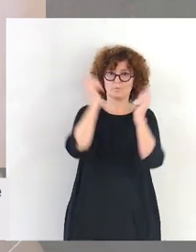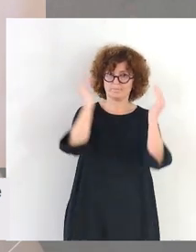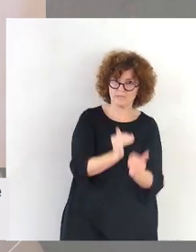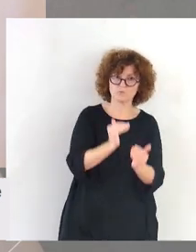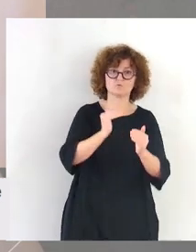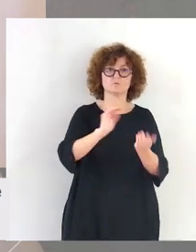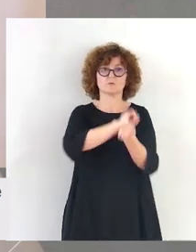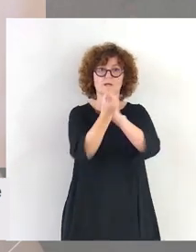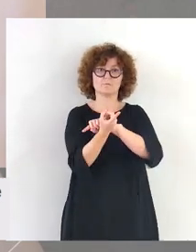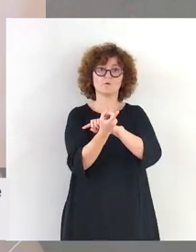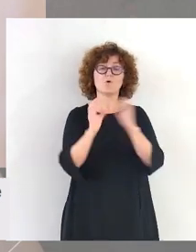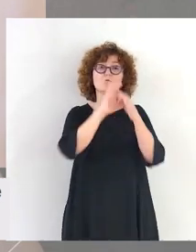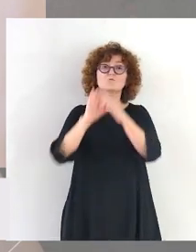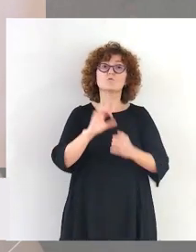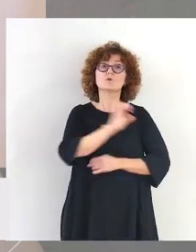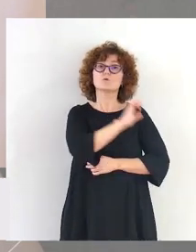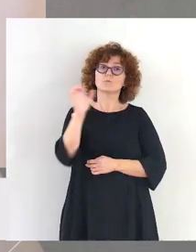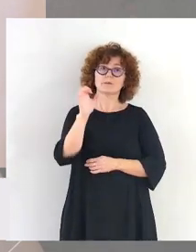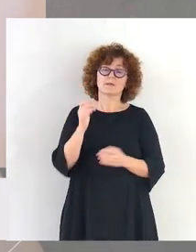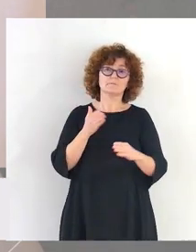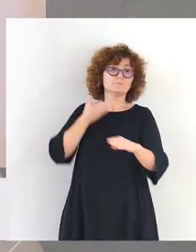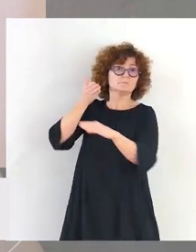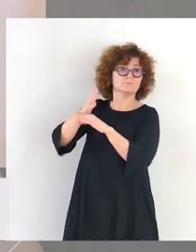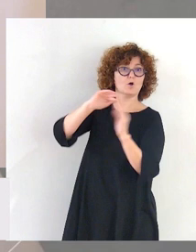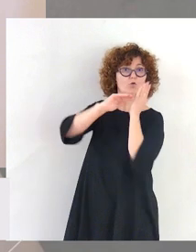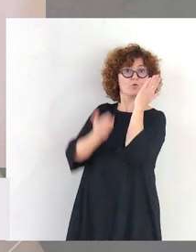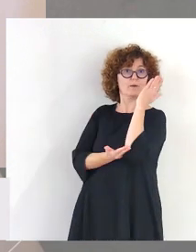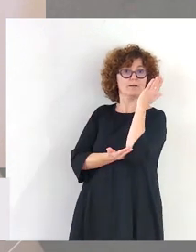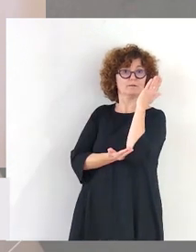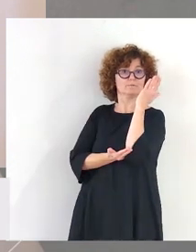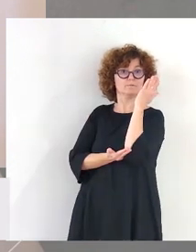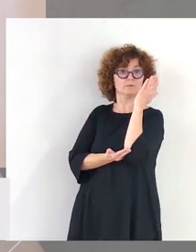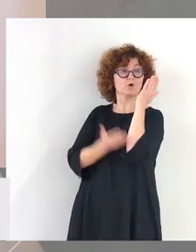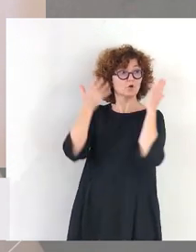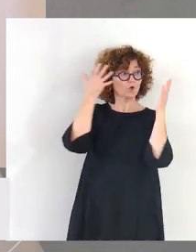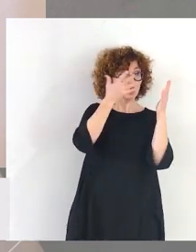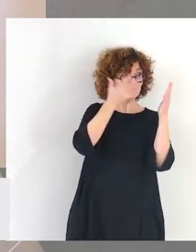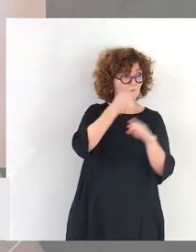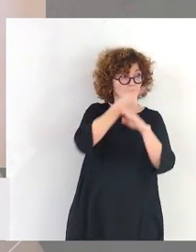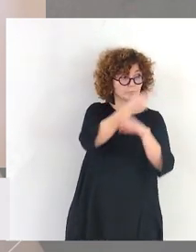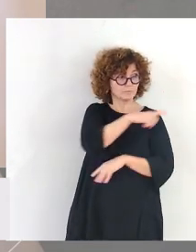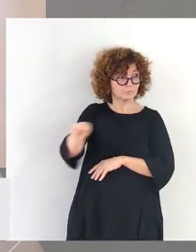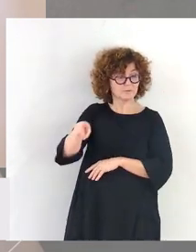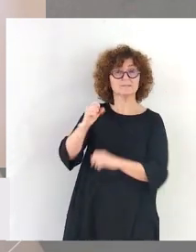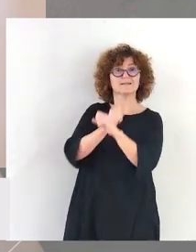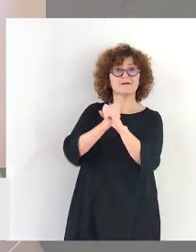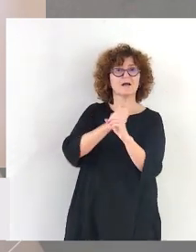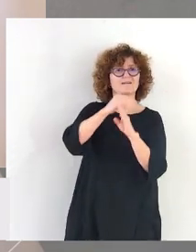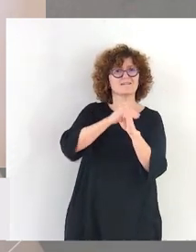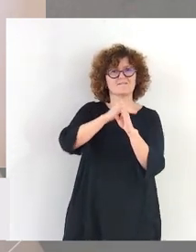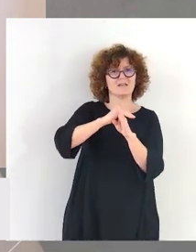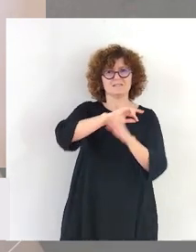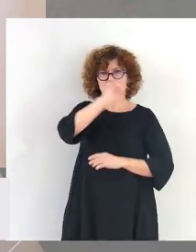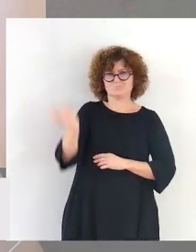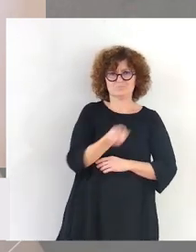cambio Unión Europea acudirá a Dubai con el mandato del Consejo de trabajar a todos los niveles para que así